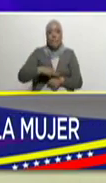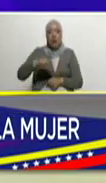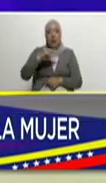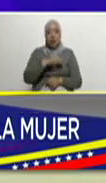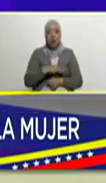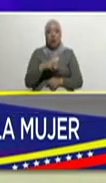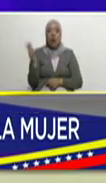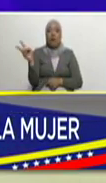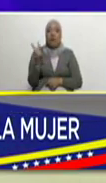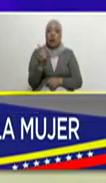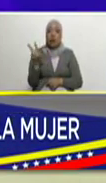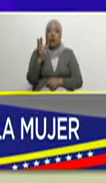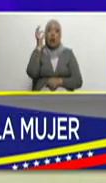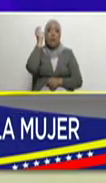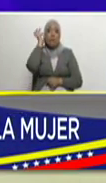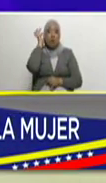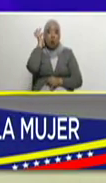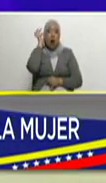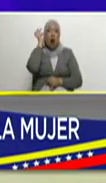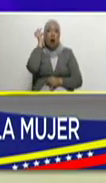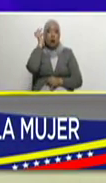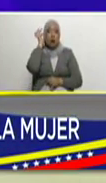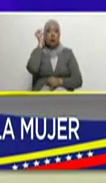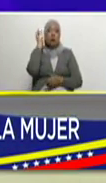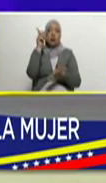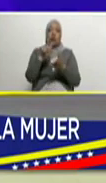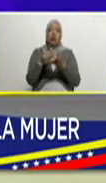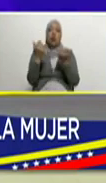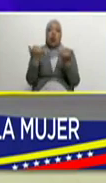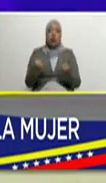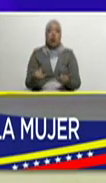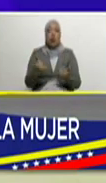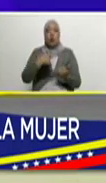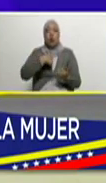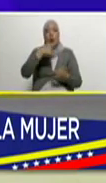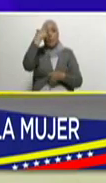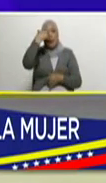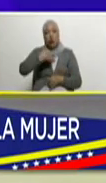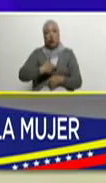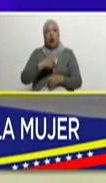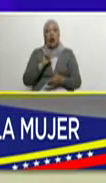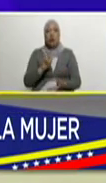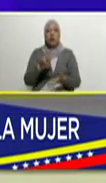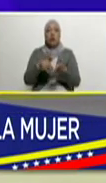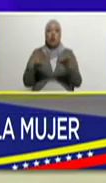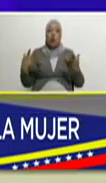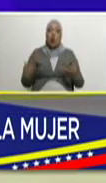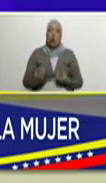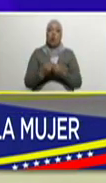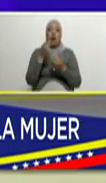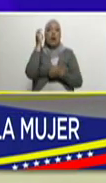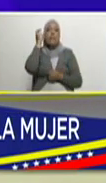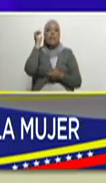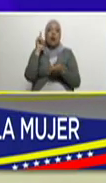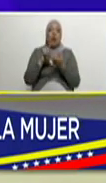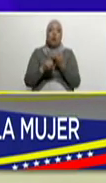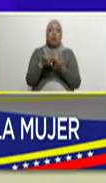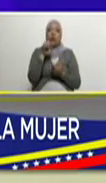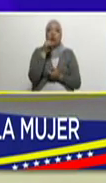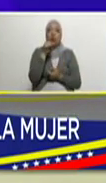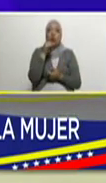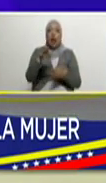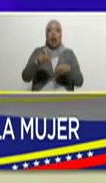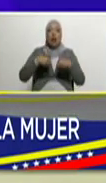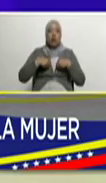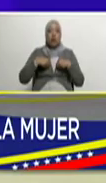misión Venezuela Mujer, y ese Estado Mayor lo voy a dirigir yo personalmente con Silita a mi lado.